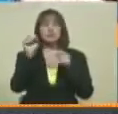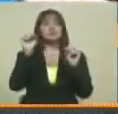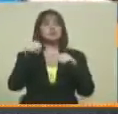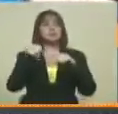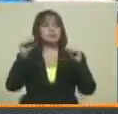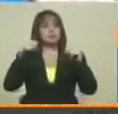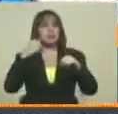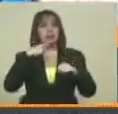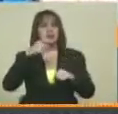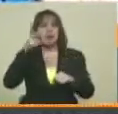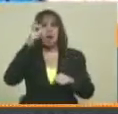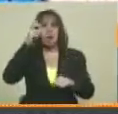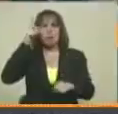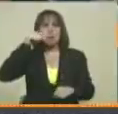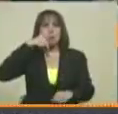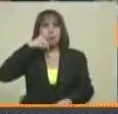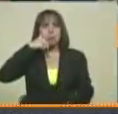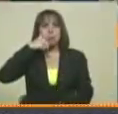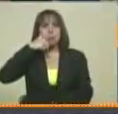Levanten la mano los que no me escuchan.